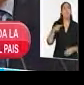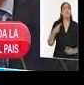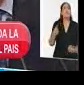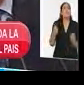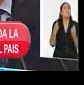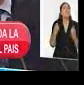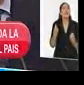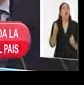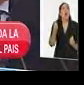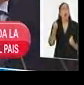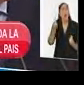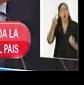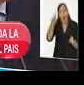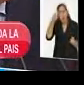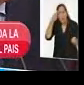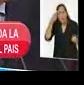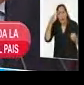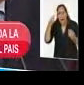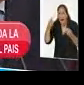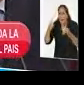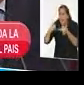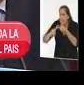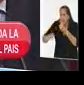es complicado perder. Las dos cosas.